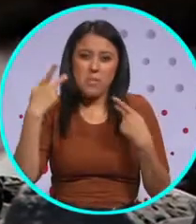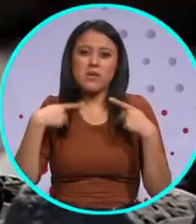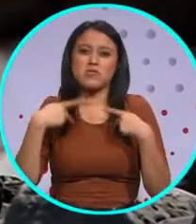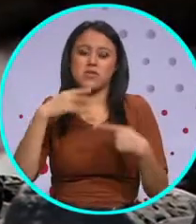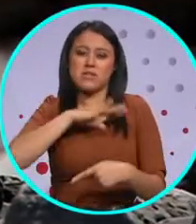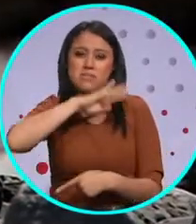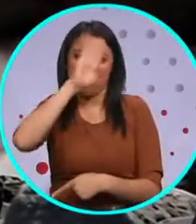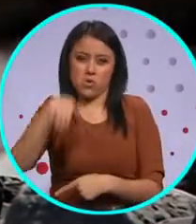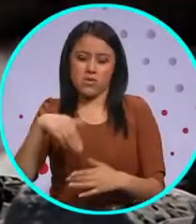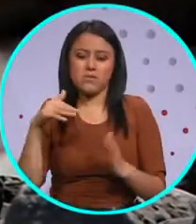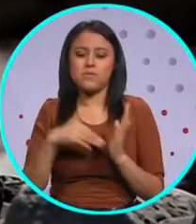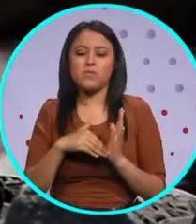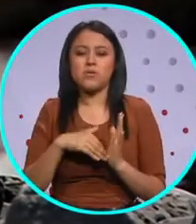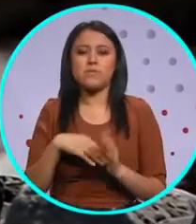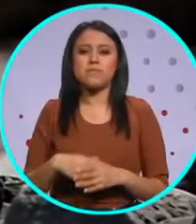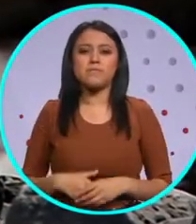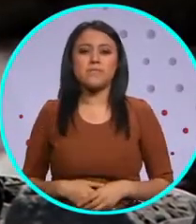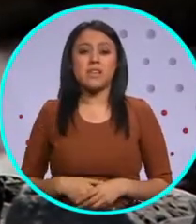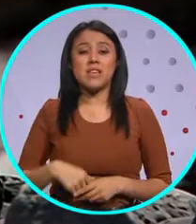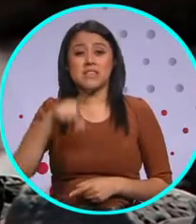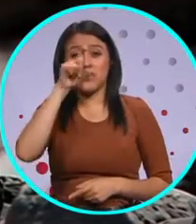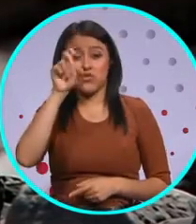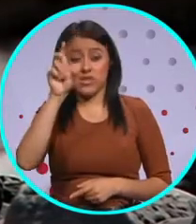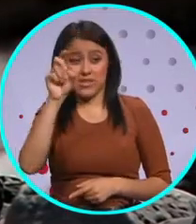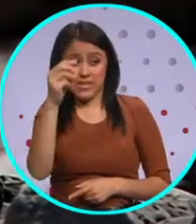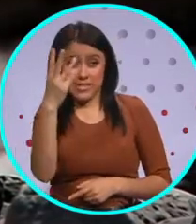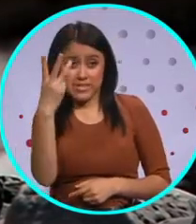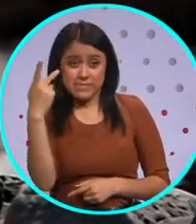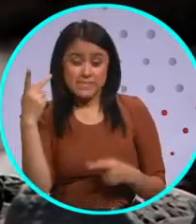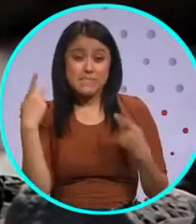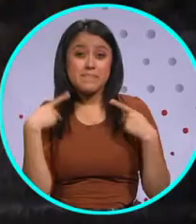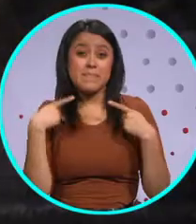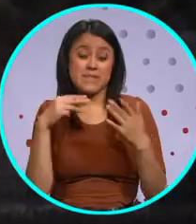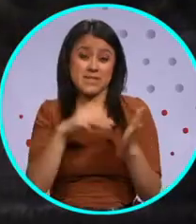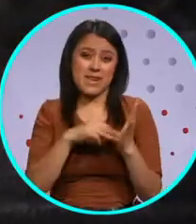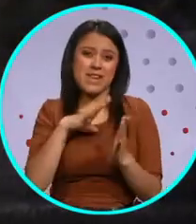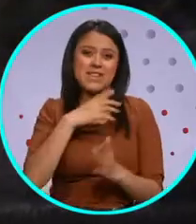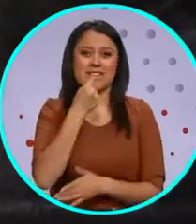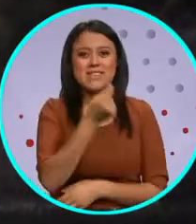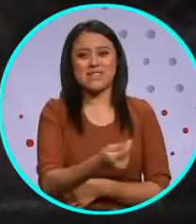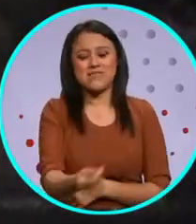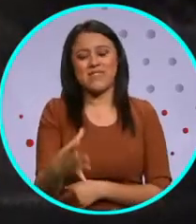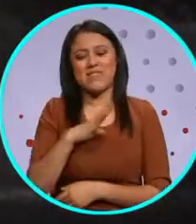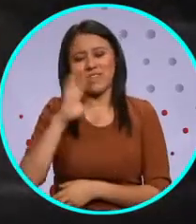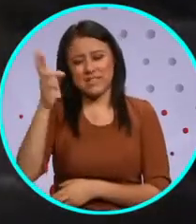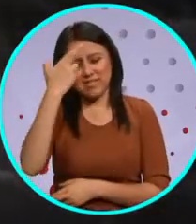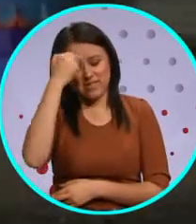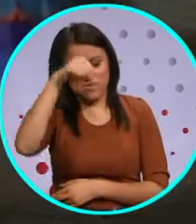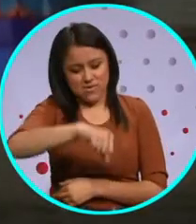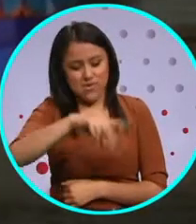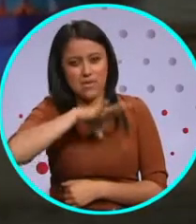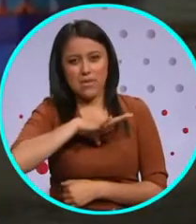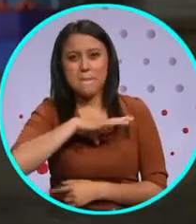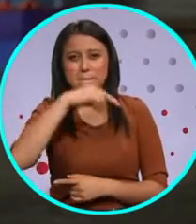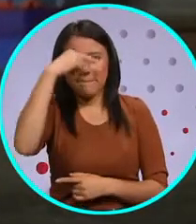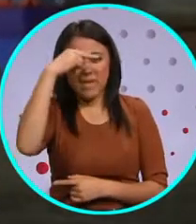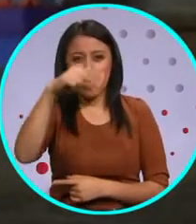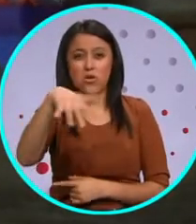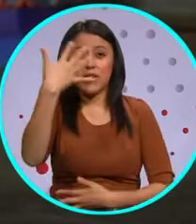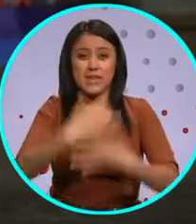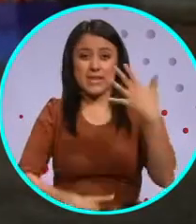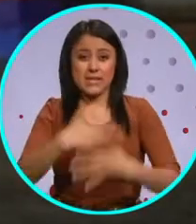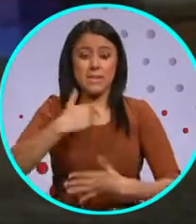de ellas 133 mil eran niños regresemos a méxico donde se estima que en la actualidad 15 millones de personas